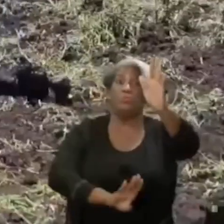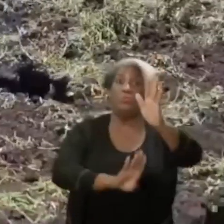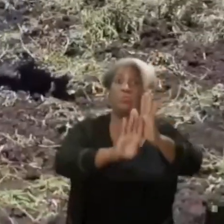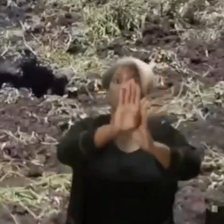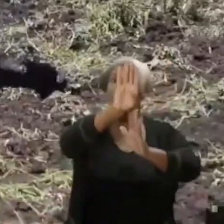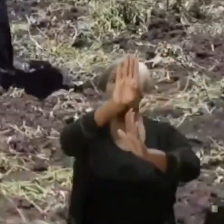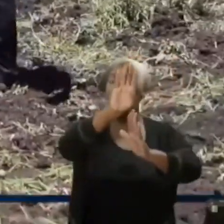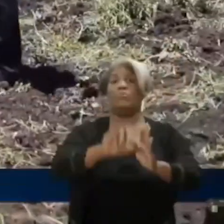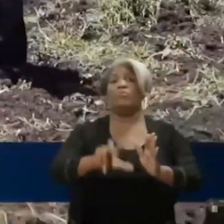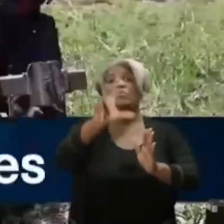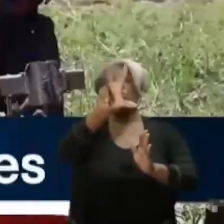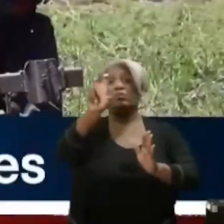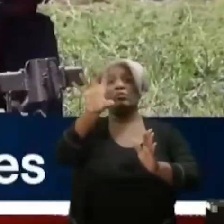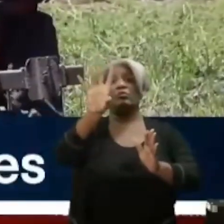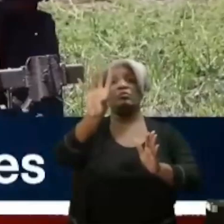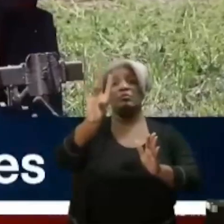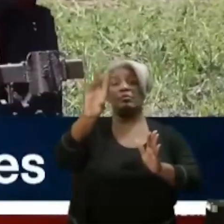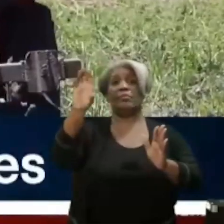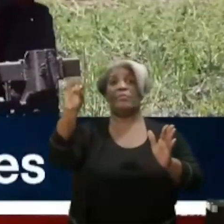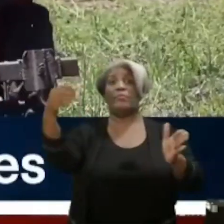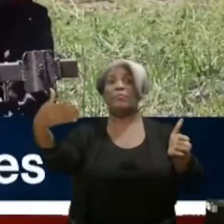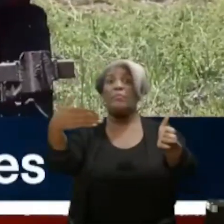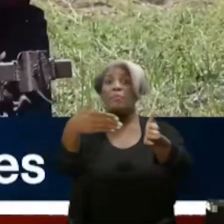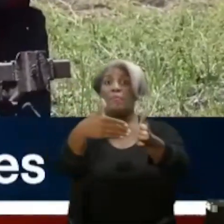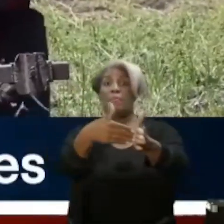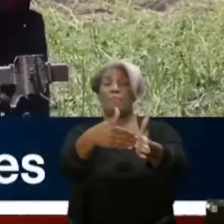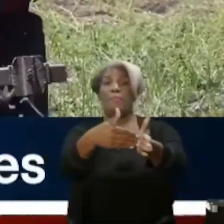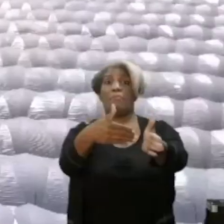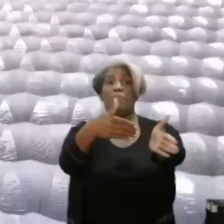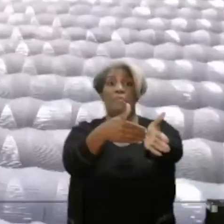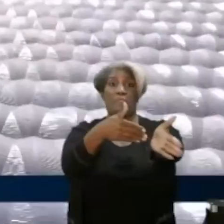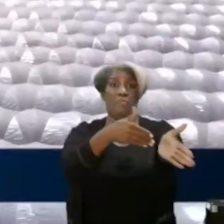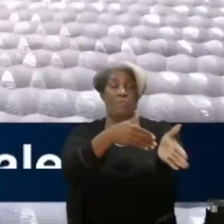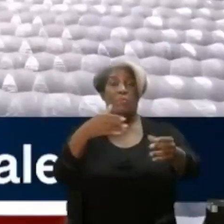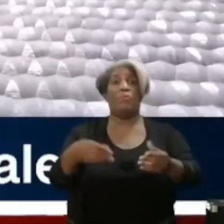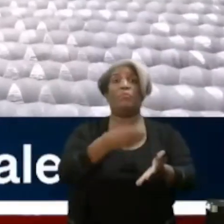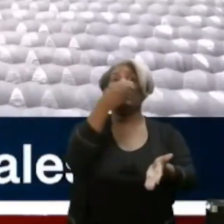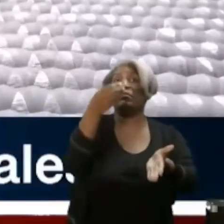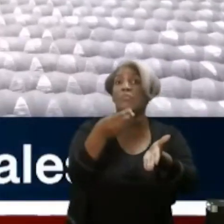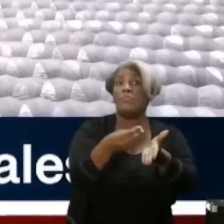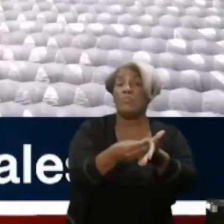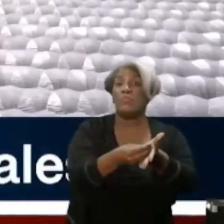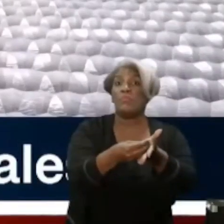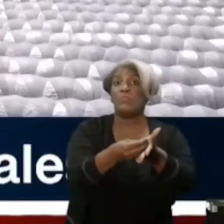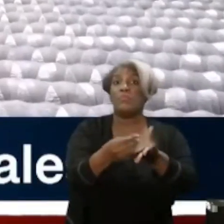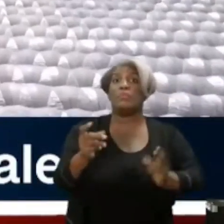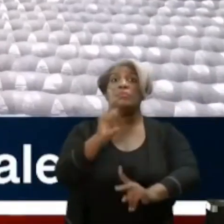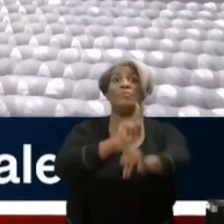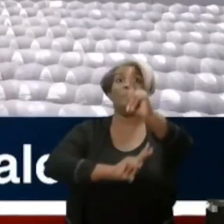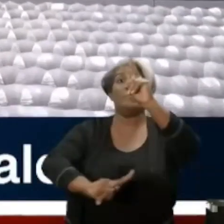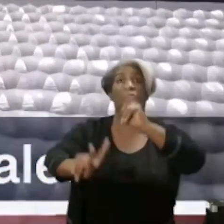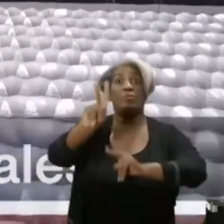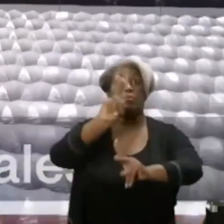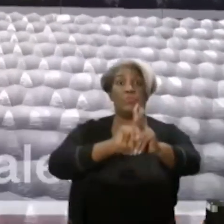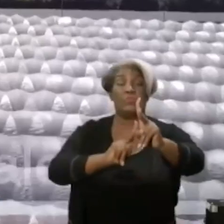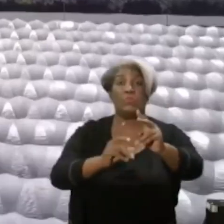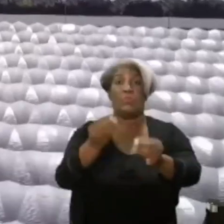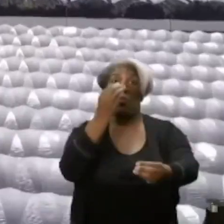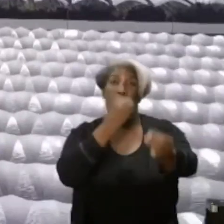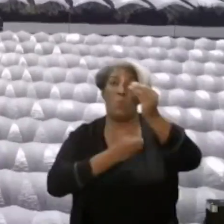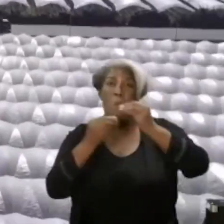de 360 mil millones de pesos y una producción que sobrepasa los 350 millones de quintales de